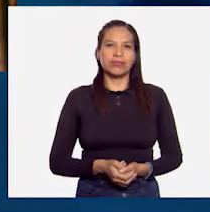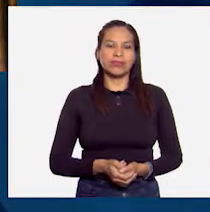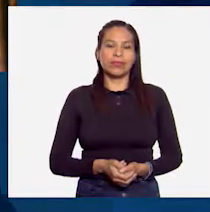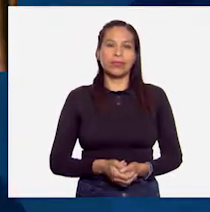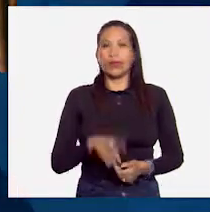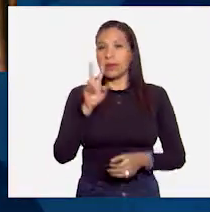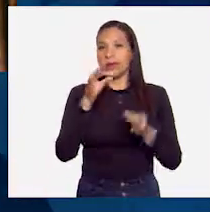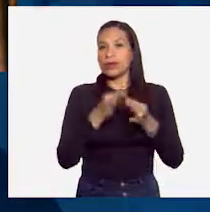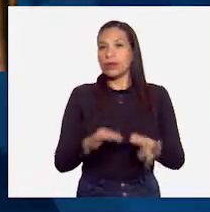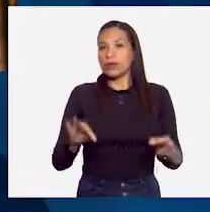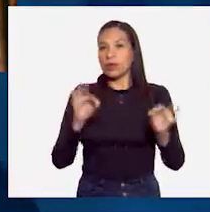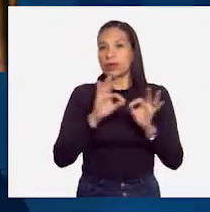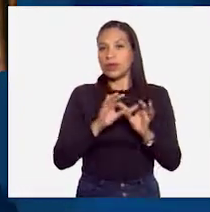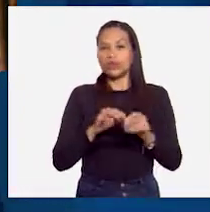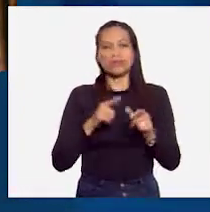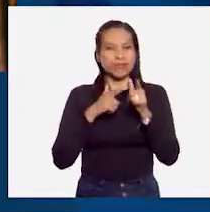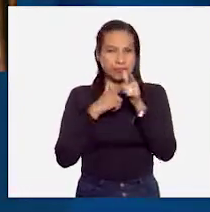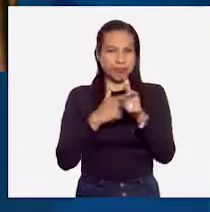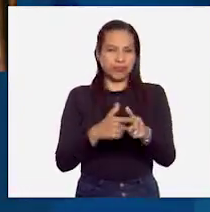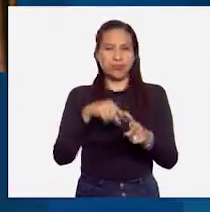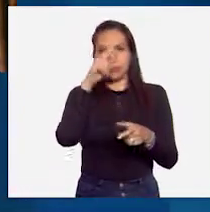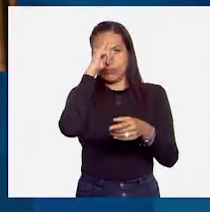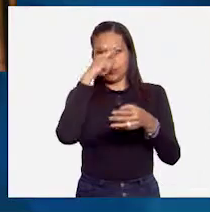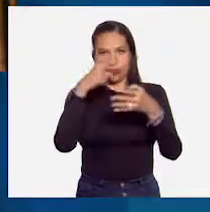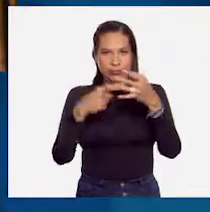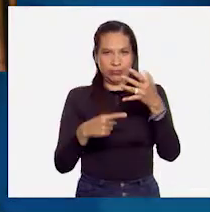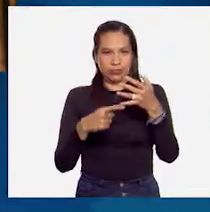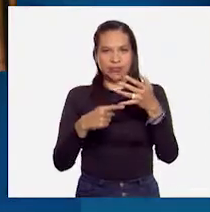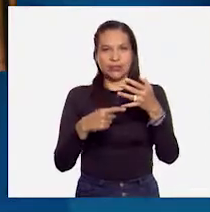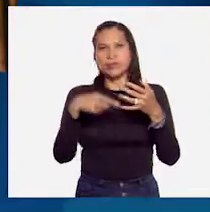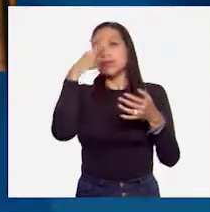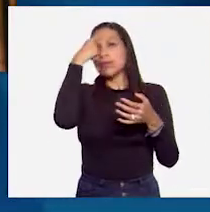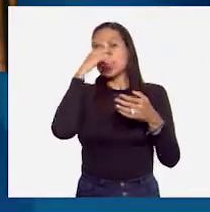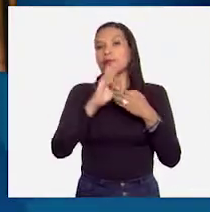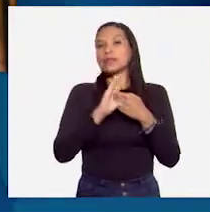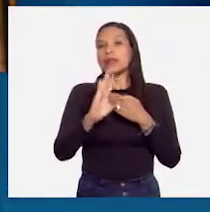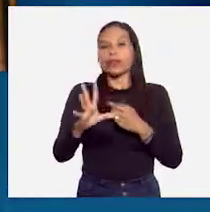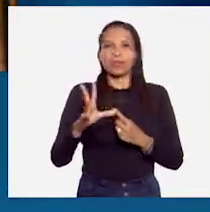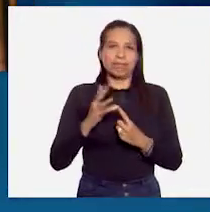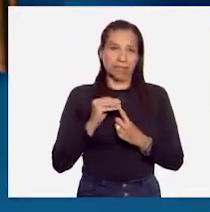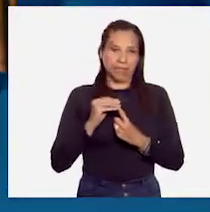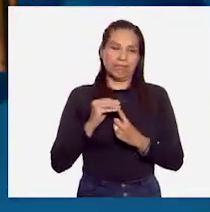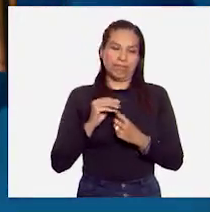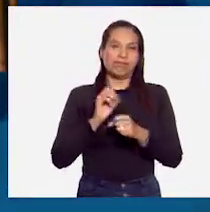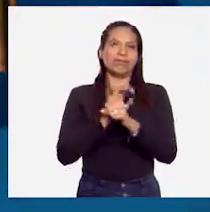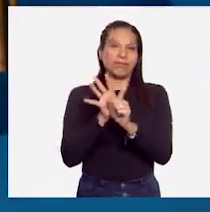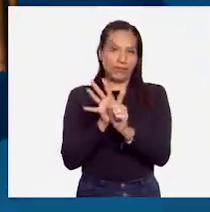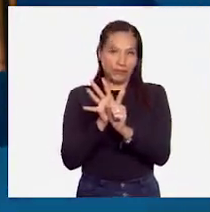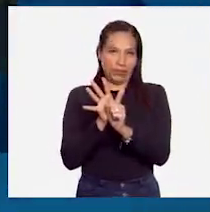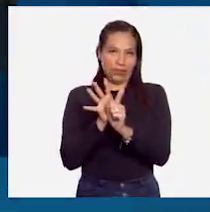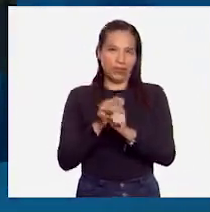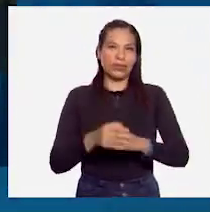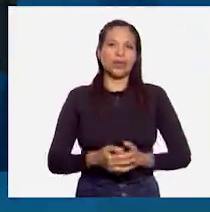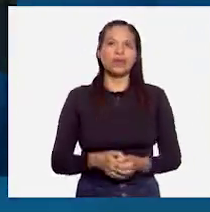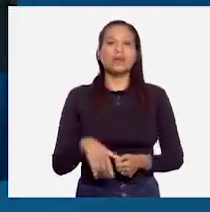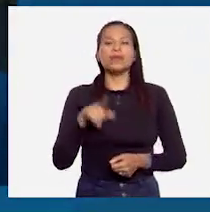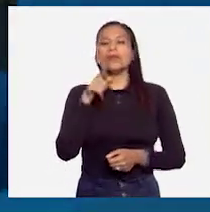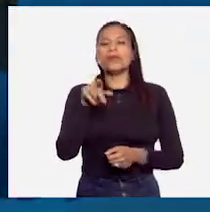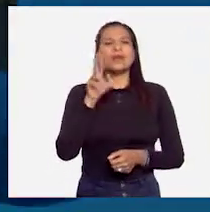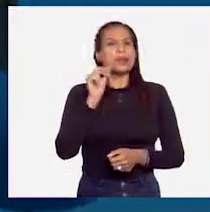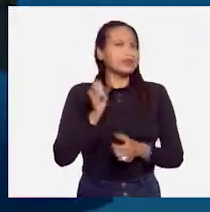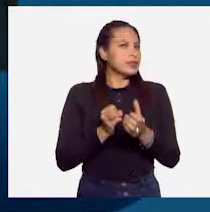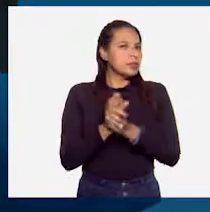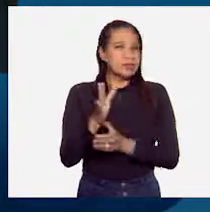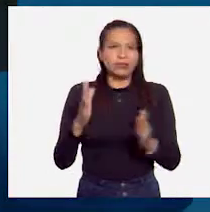Es muy importante continuar con las recomendaciones para evitar contagios de COVID. Trata de